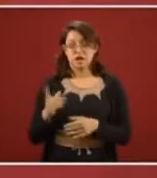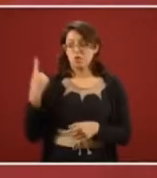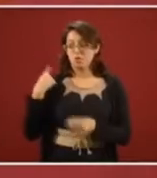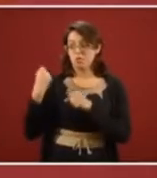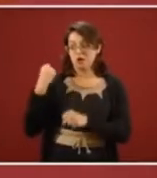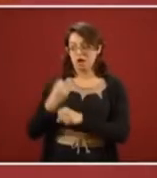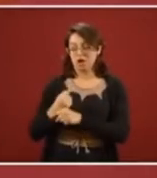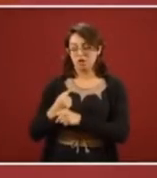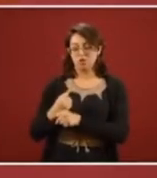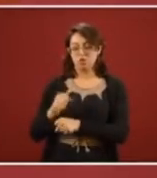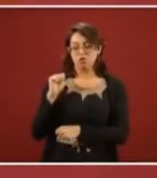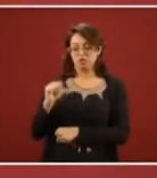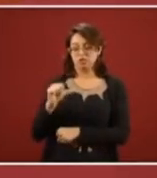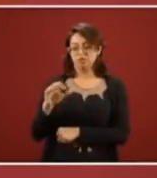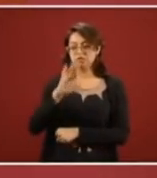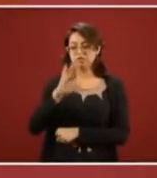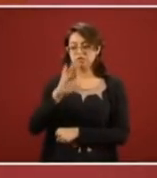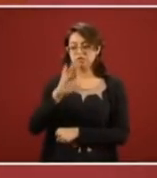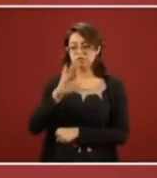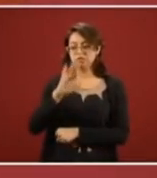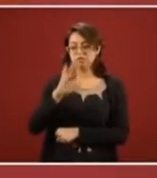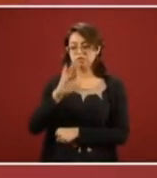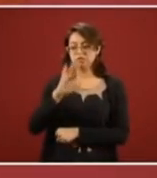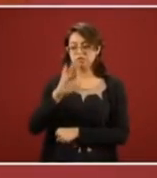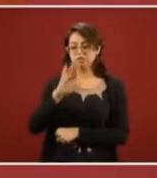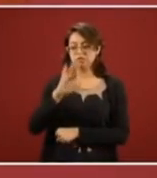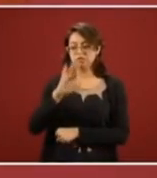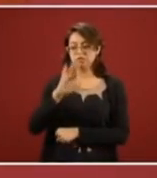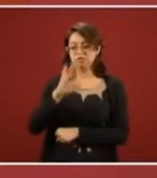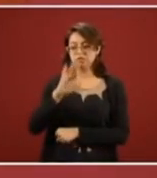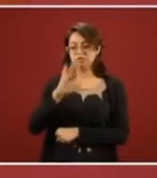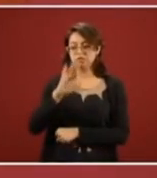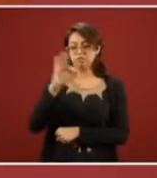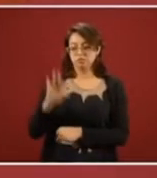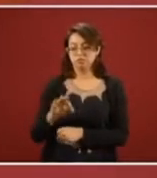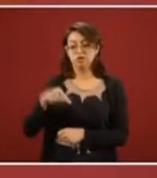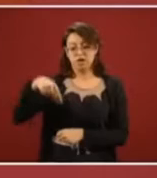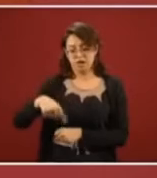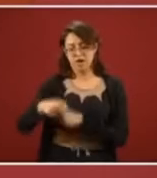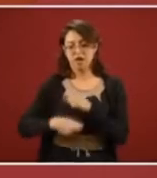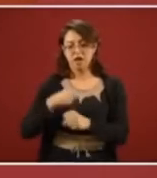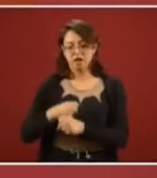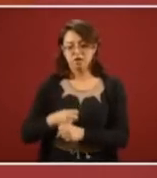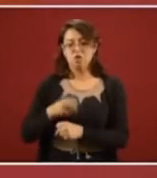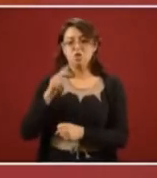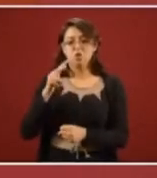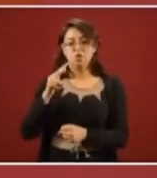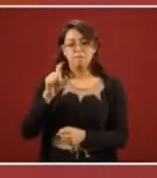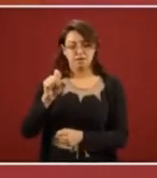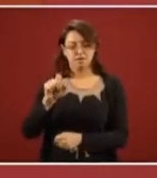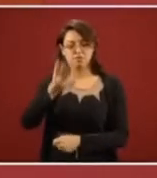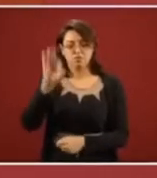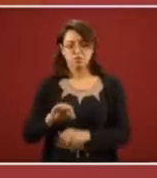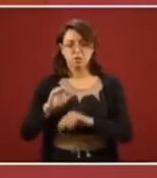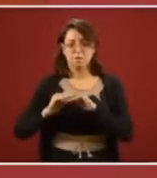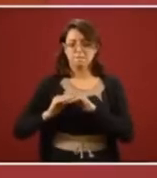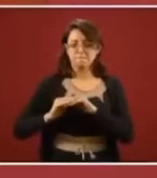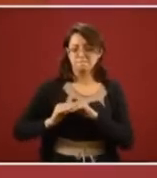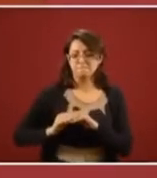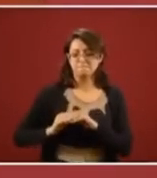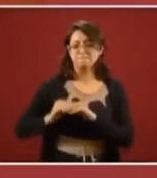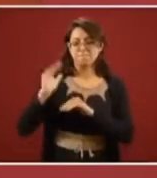del 16 y el 20 al sexo de anthony presente pues debe de